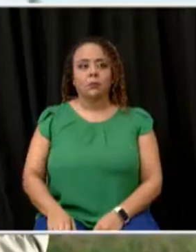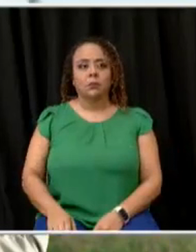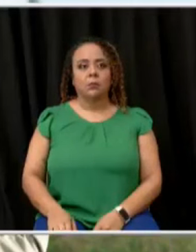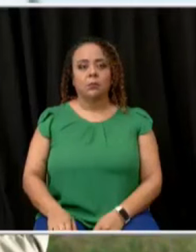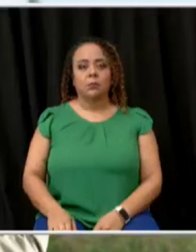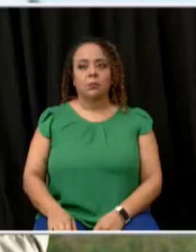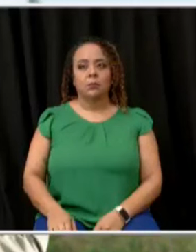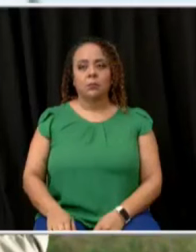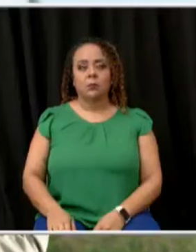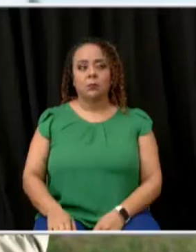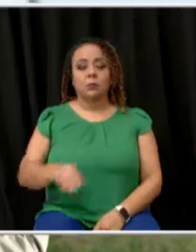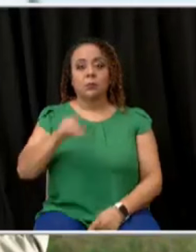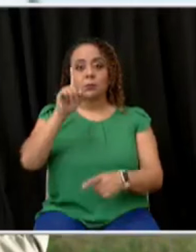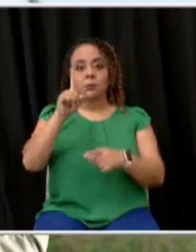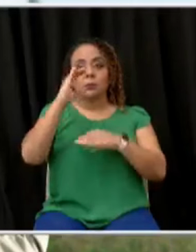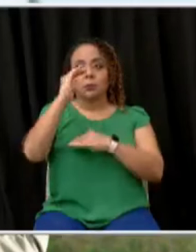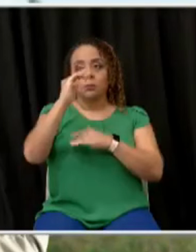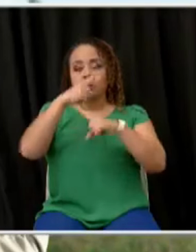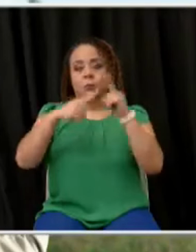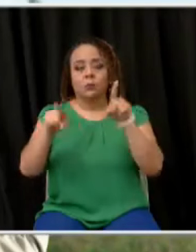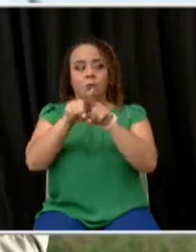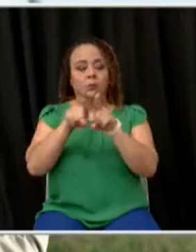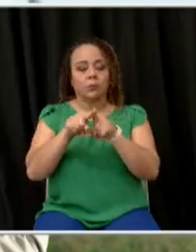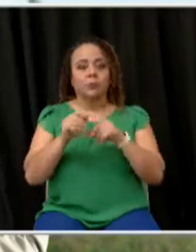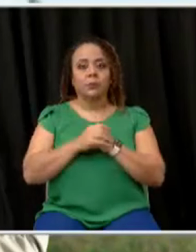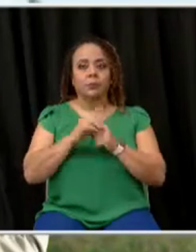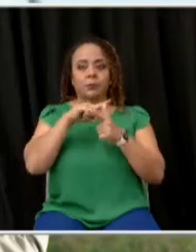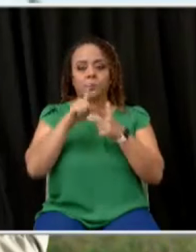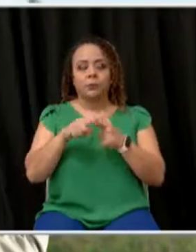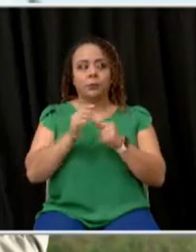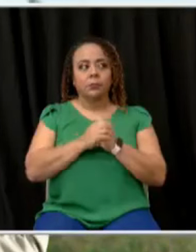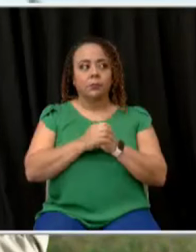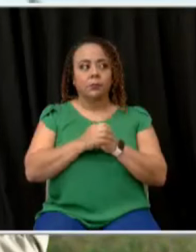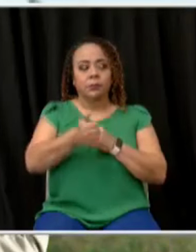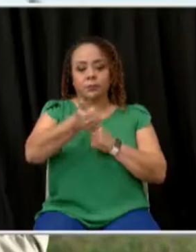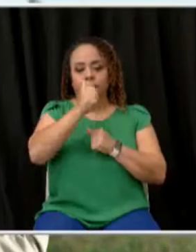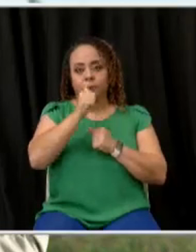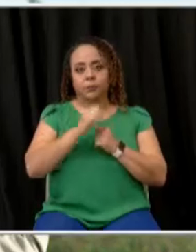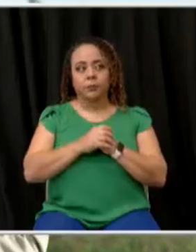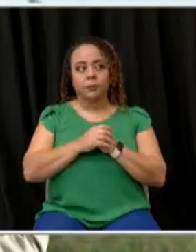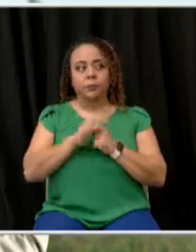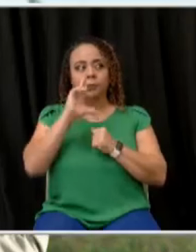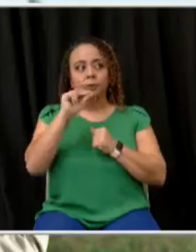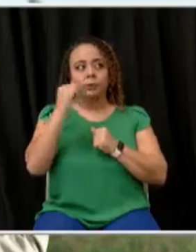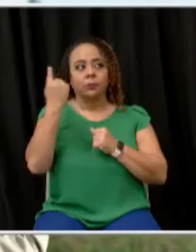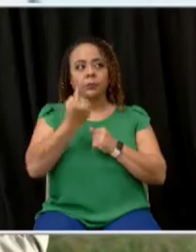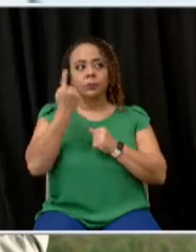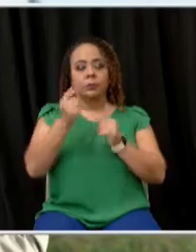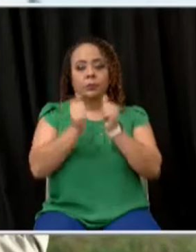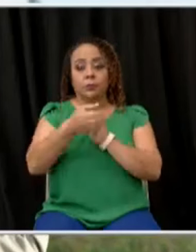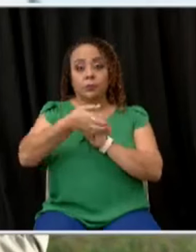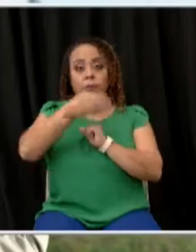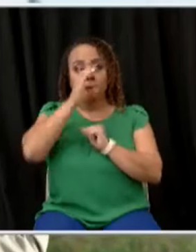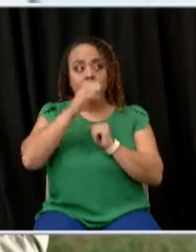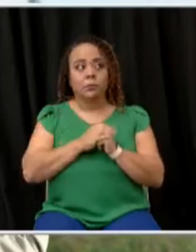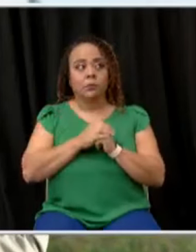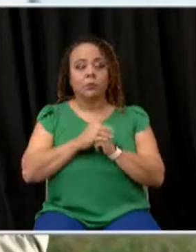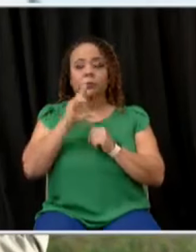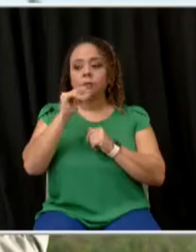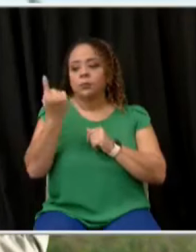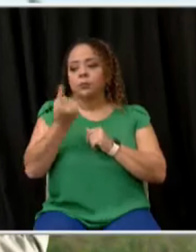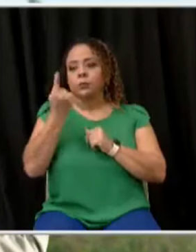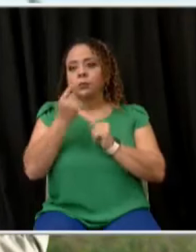de tiempo, 1,5 litros de agua. Esa agua también hay que reponerla. Entonces, la hidratación no es solamente con bebida hidratante, no